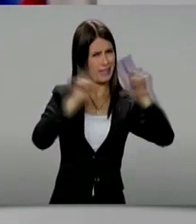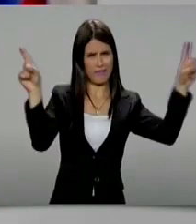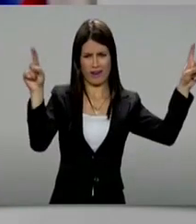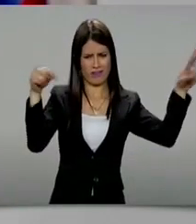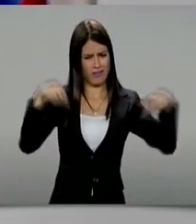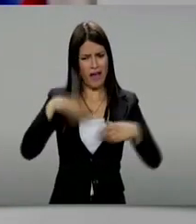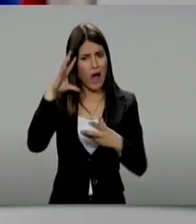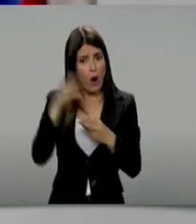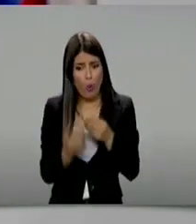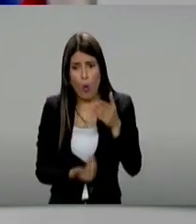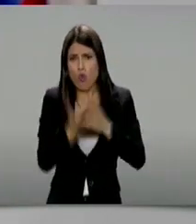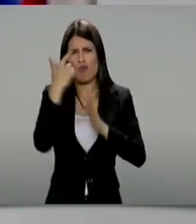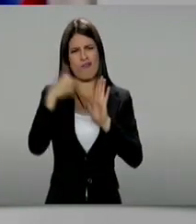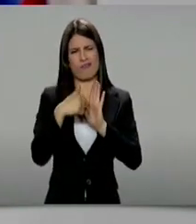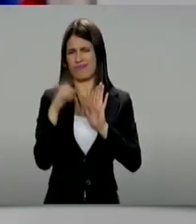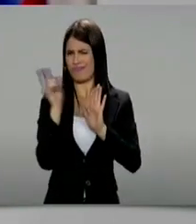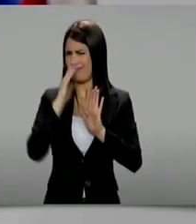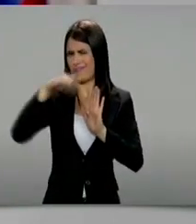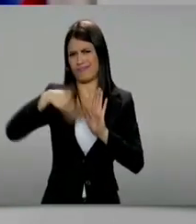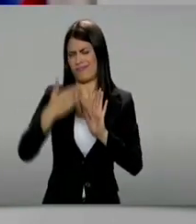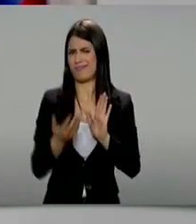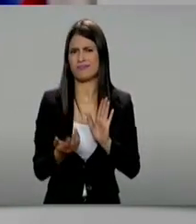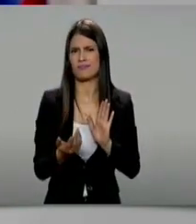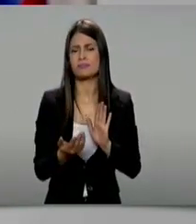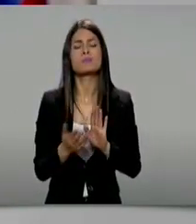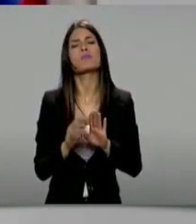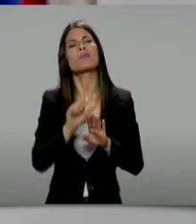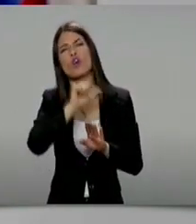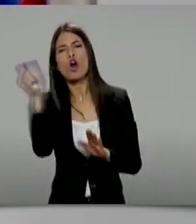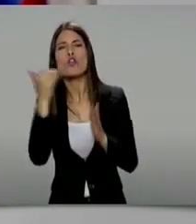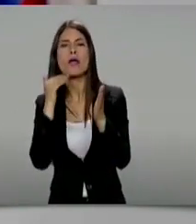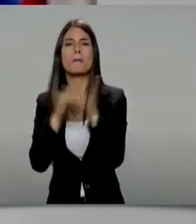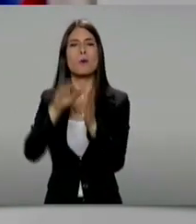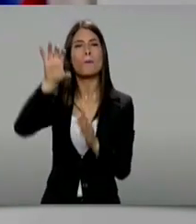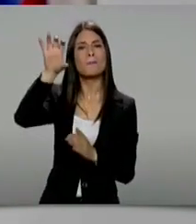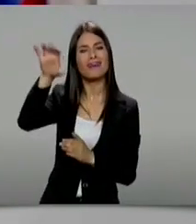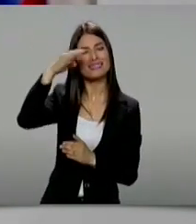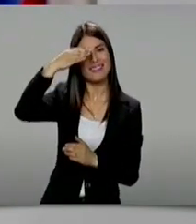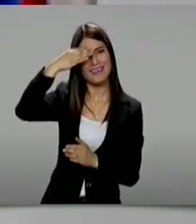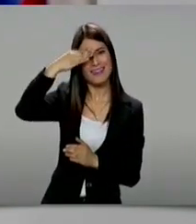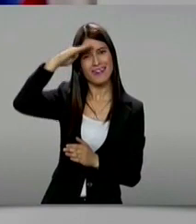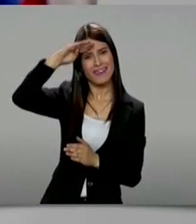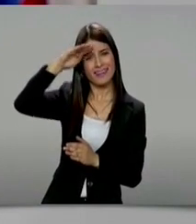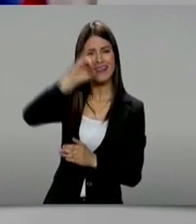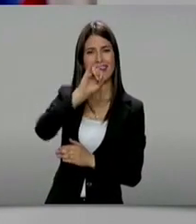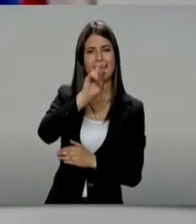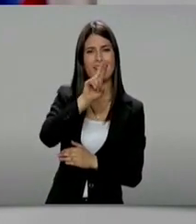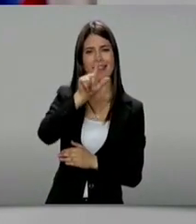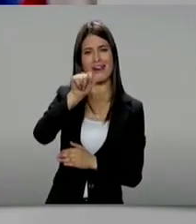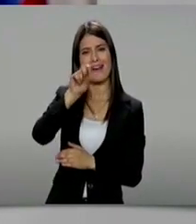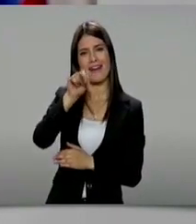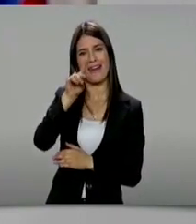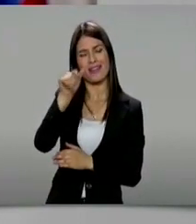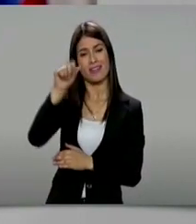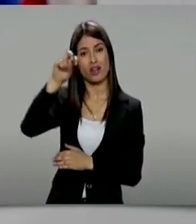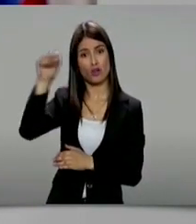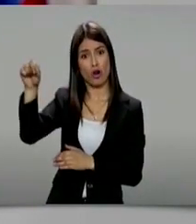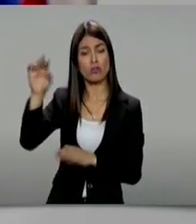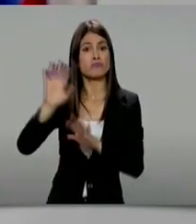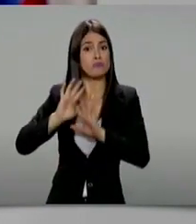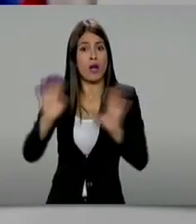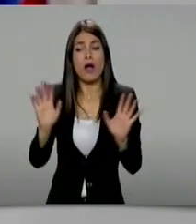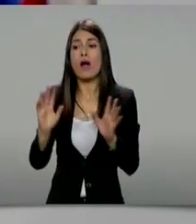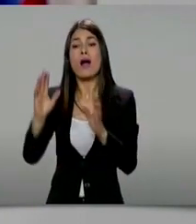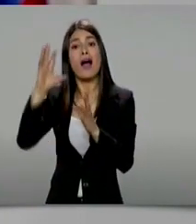países como en Irlanda del Norte entraron a cobern desde la firma del acuerdo la semana pasada